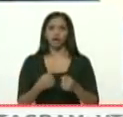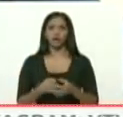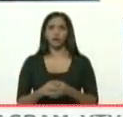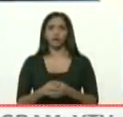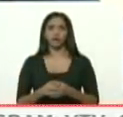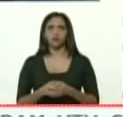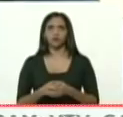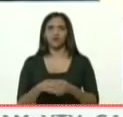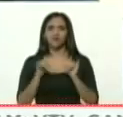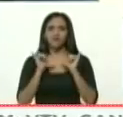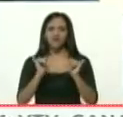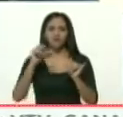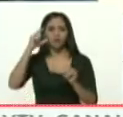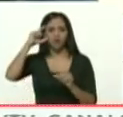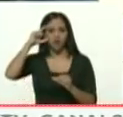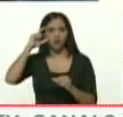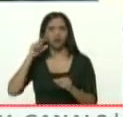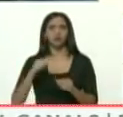Y que